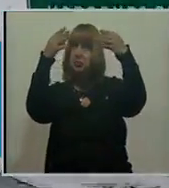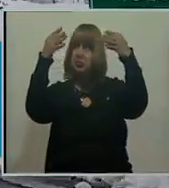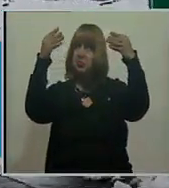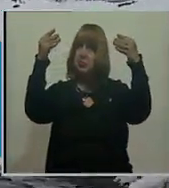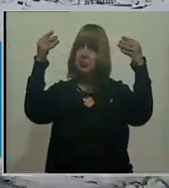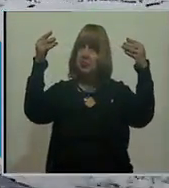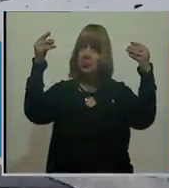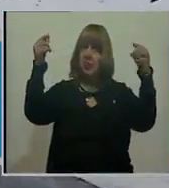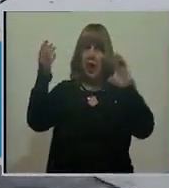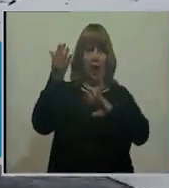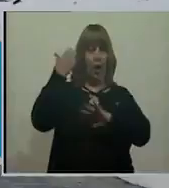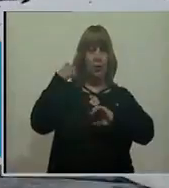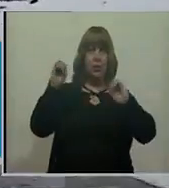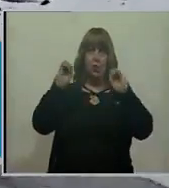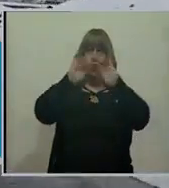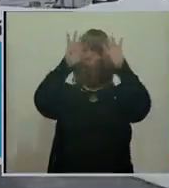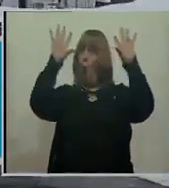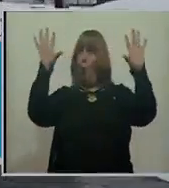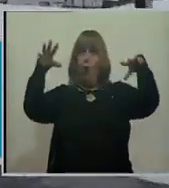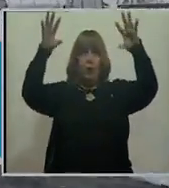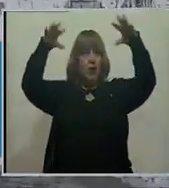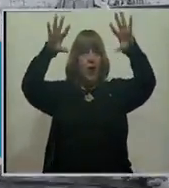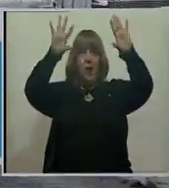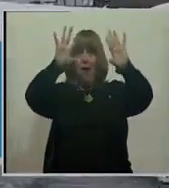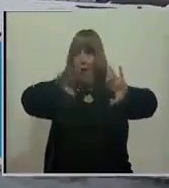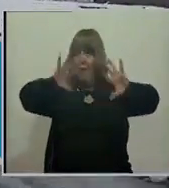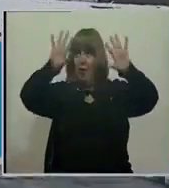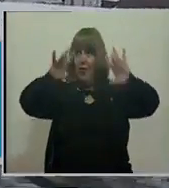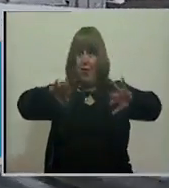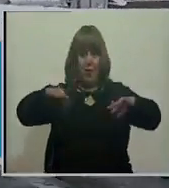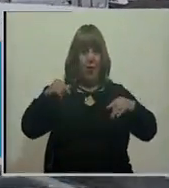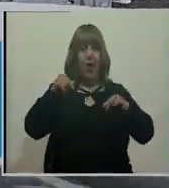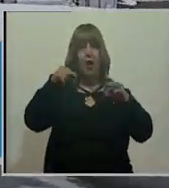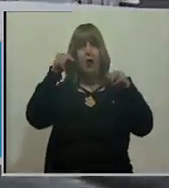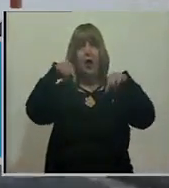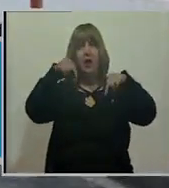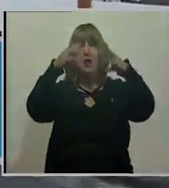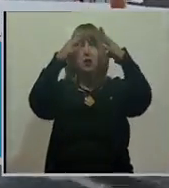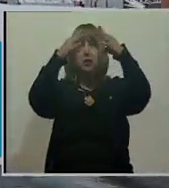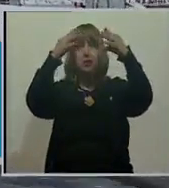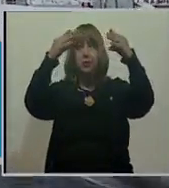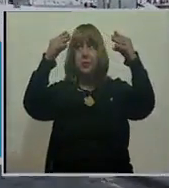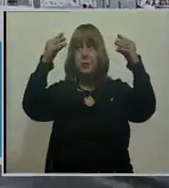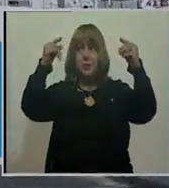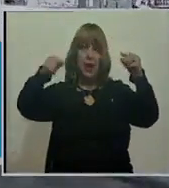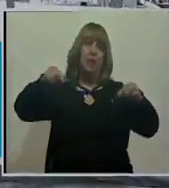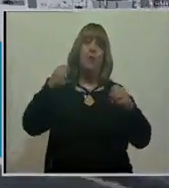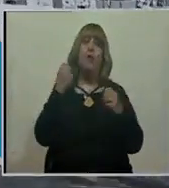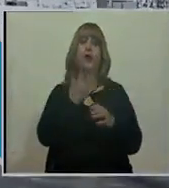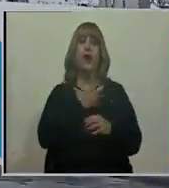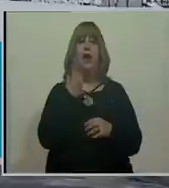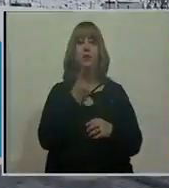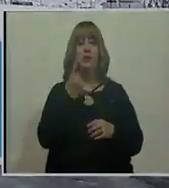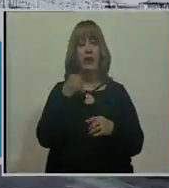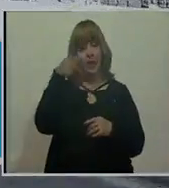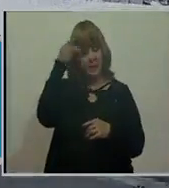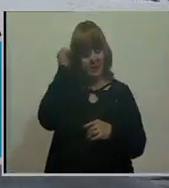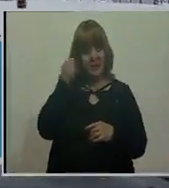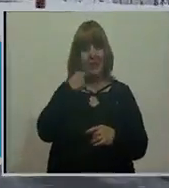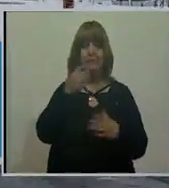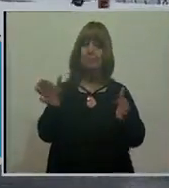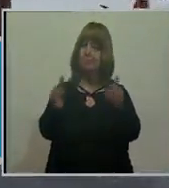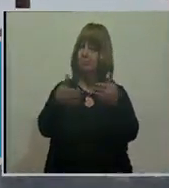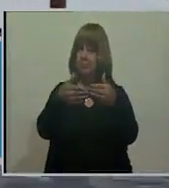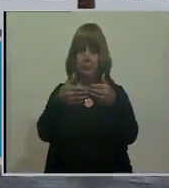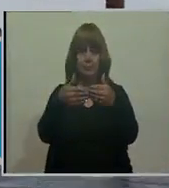de forma imprevista y que ha producido naturalmente que las autoridades chilenas pidan el cierre